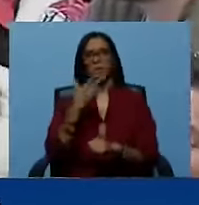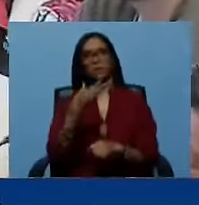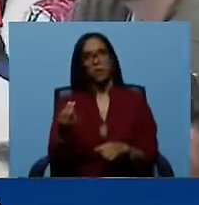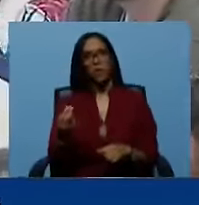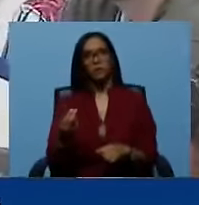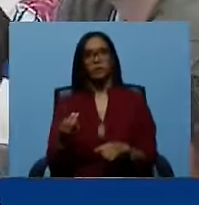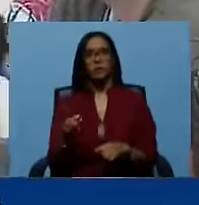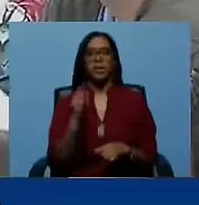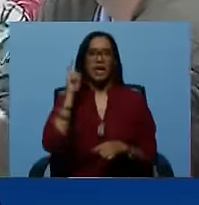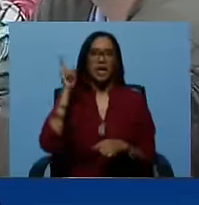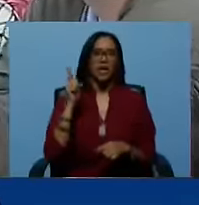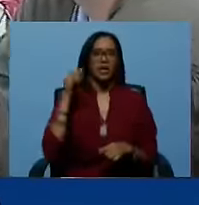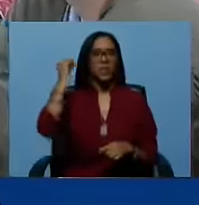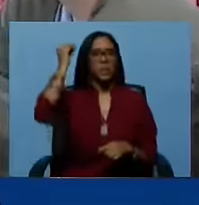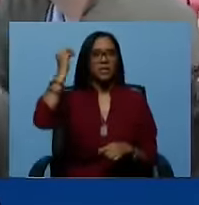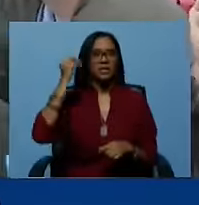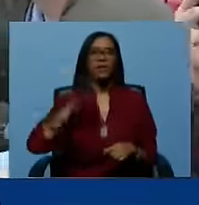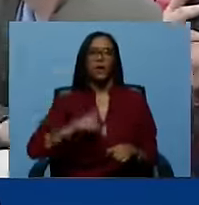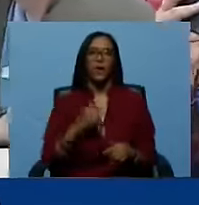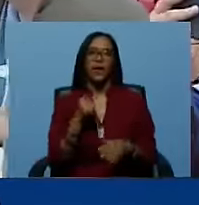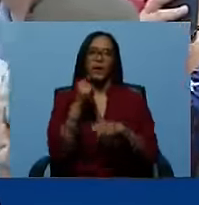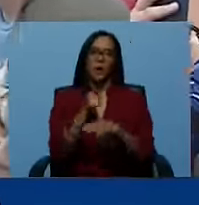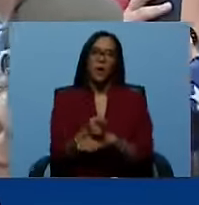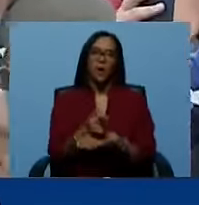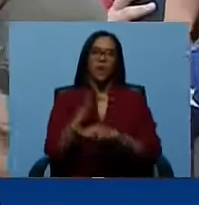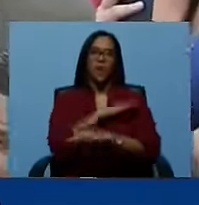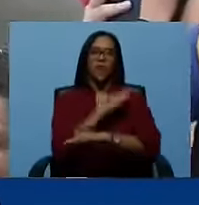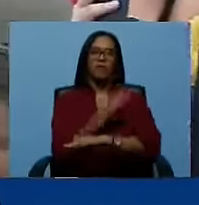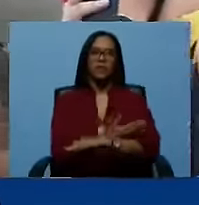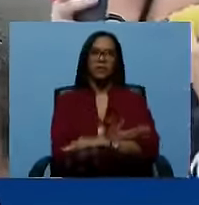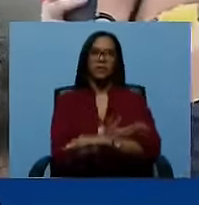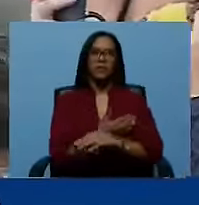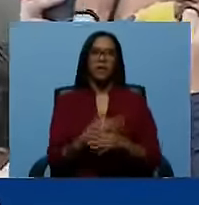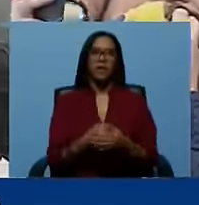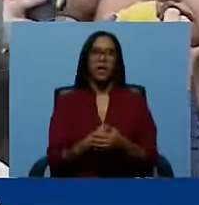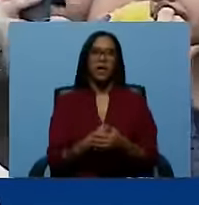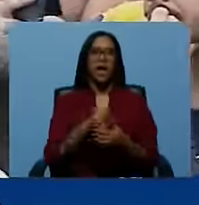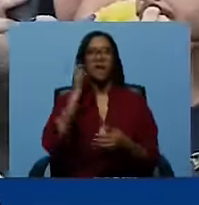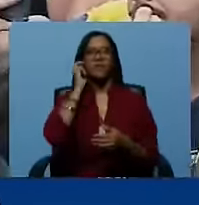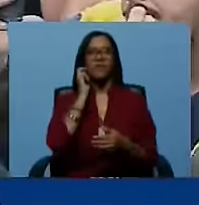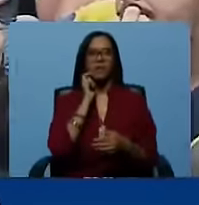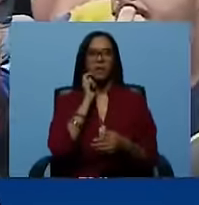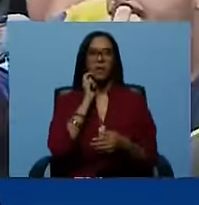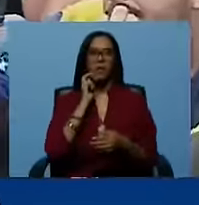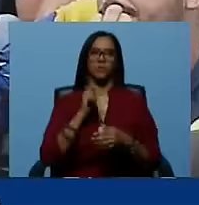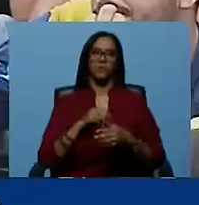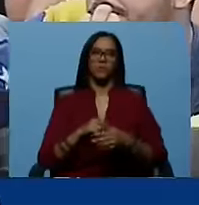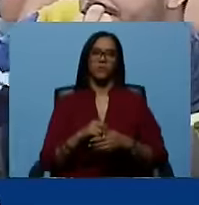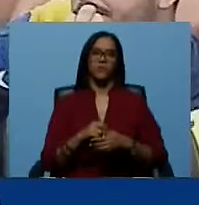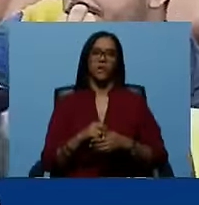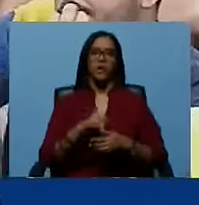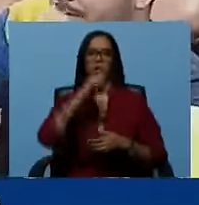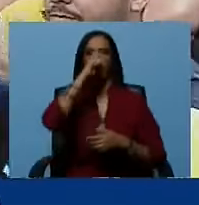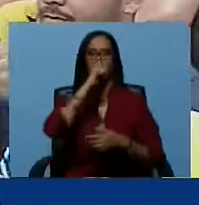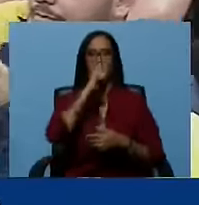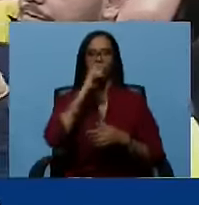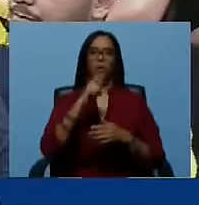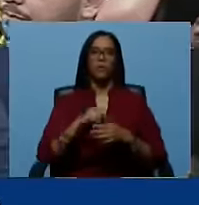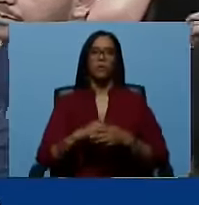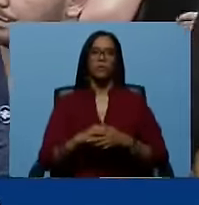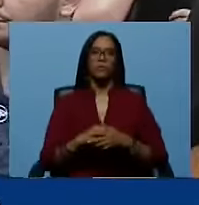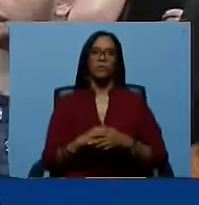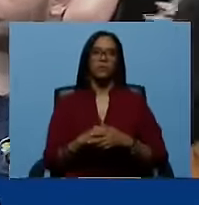Ellos creen que pueden imponer por la fuerza al fascismo, con el odio,